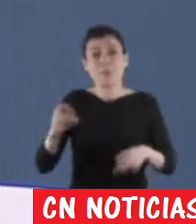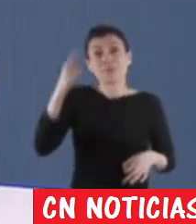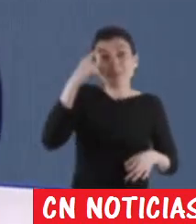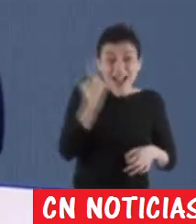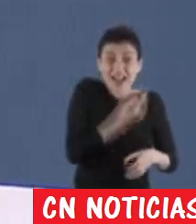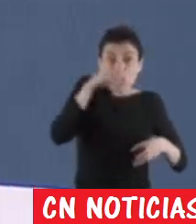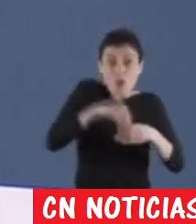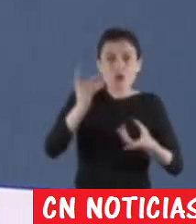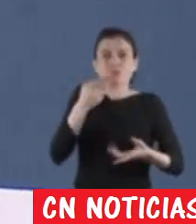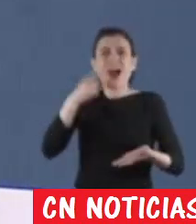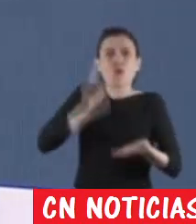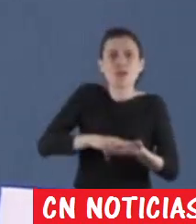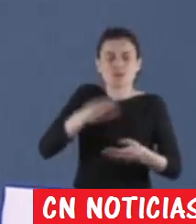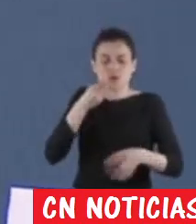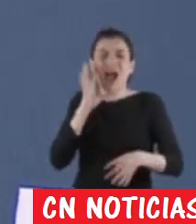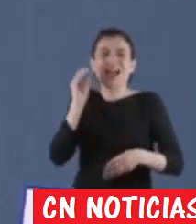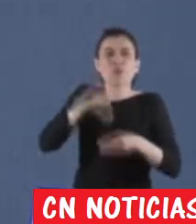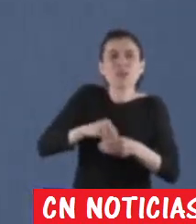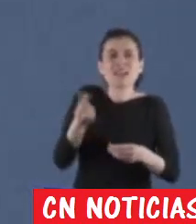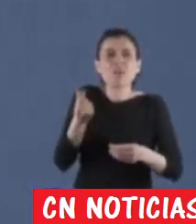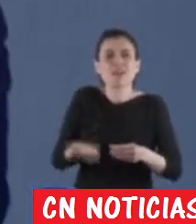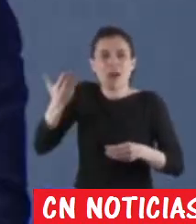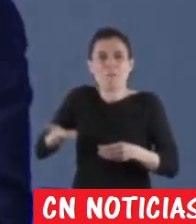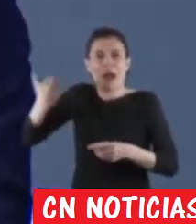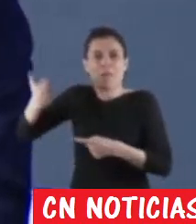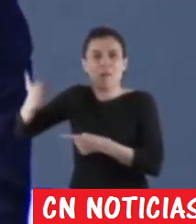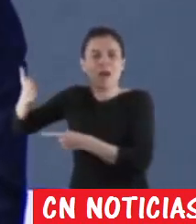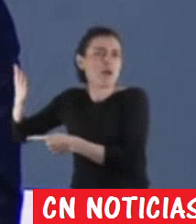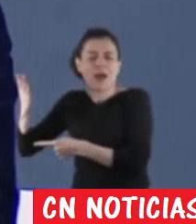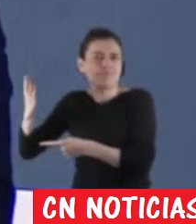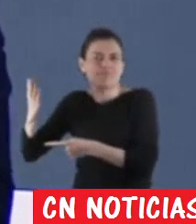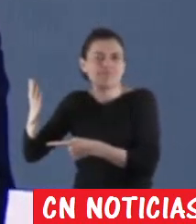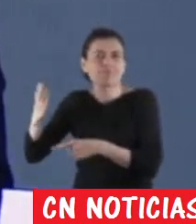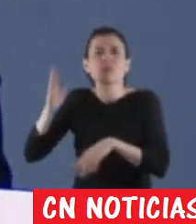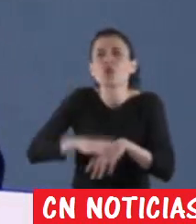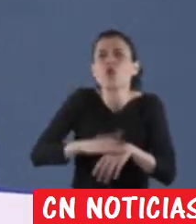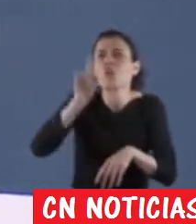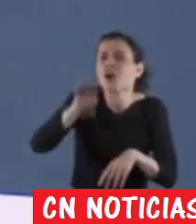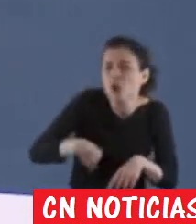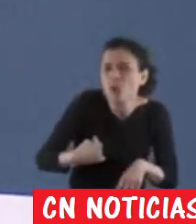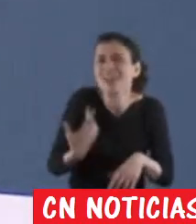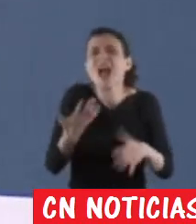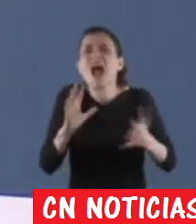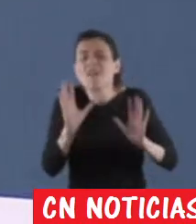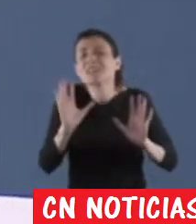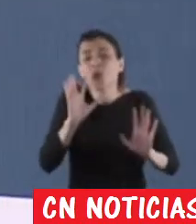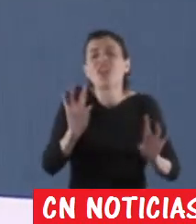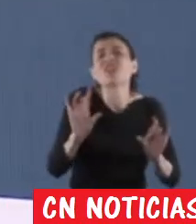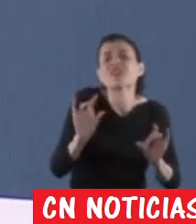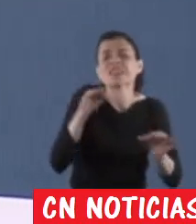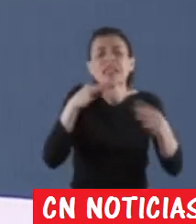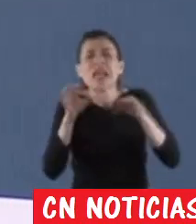producto va creciendo y creciendo y creciendo. A veces por costo, a veces porque se incorpora a